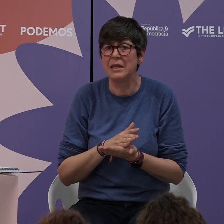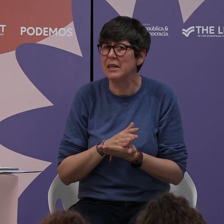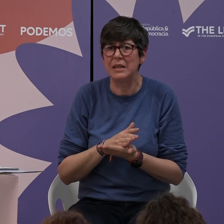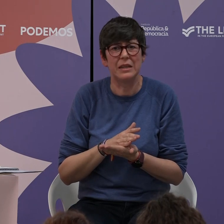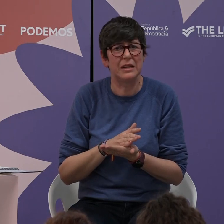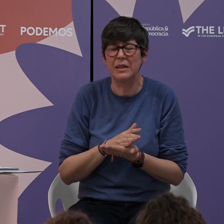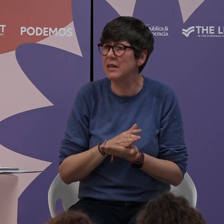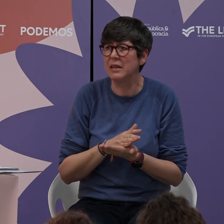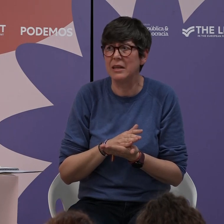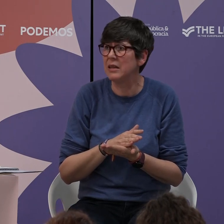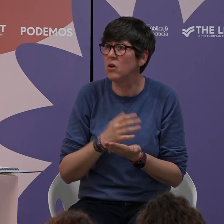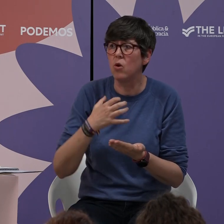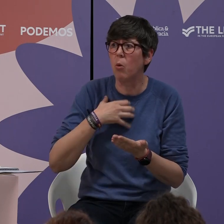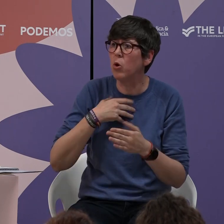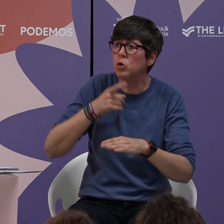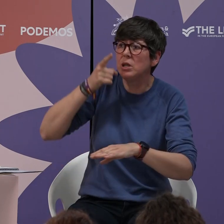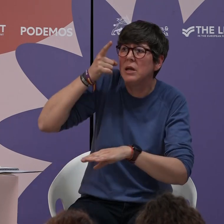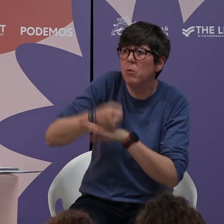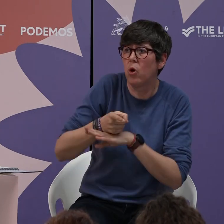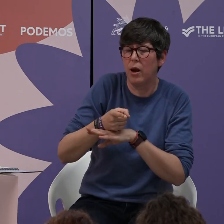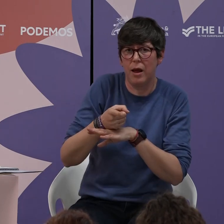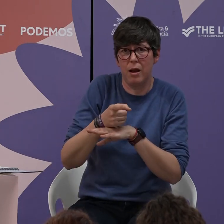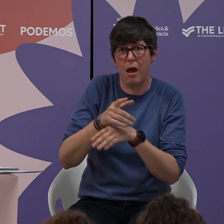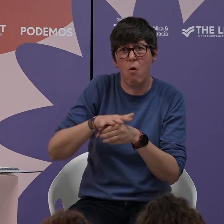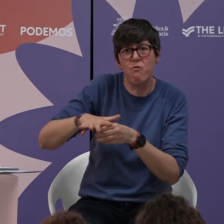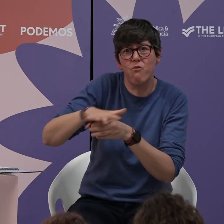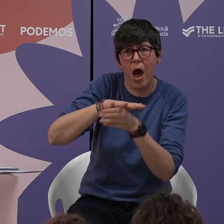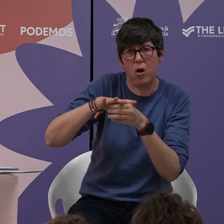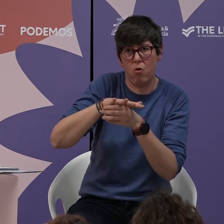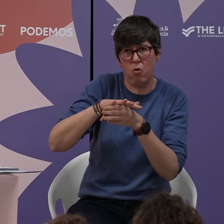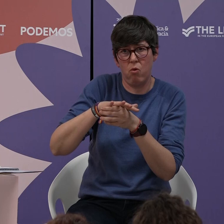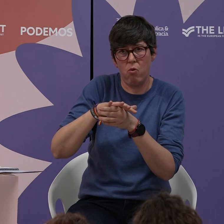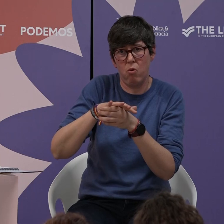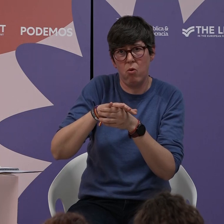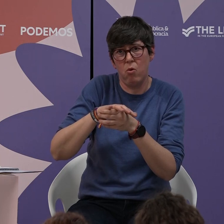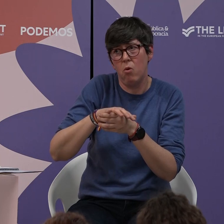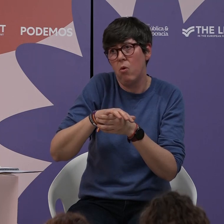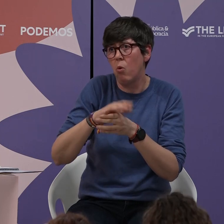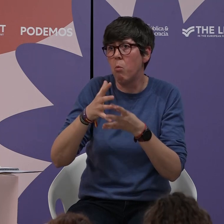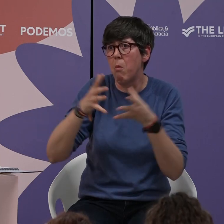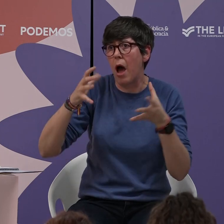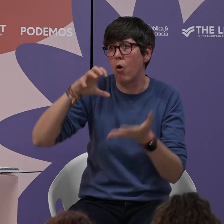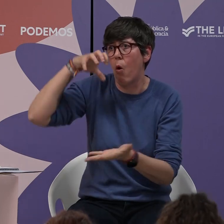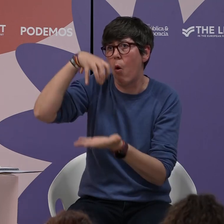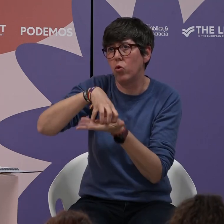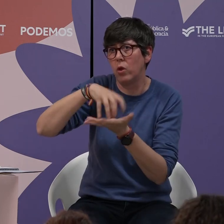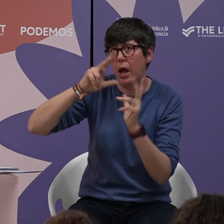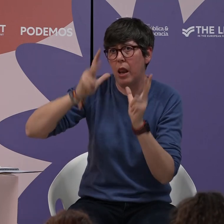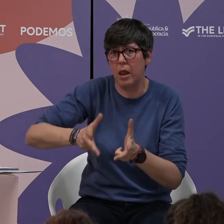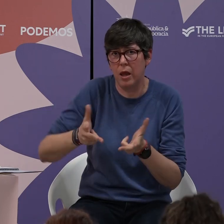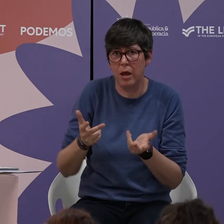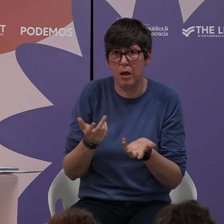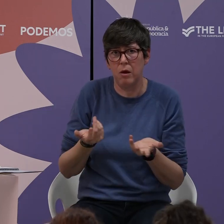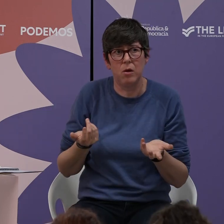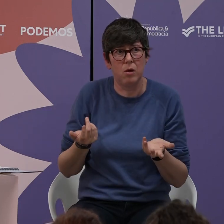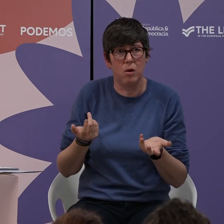creo que nuestros papeles de mediadores y no podemos imponer nada a un barrio por